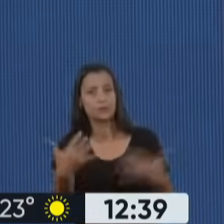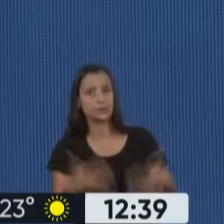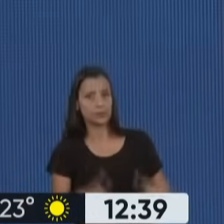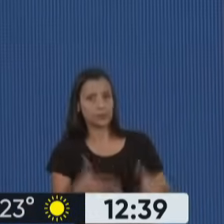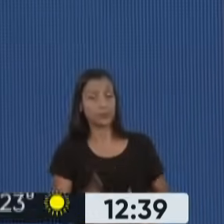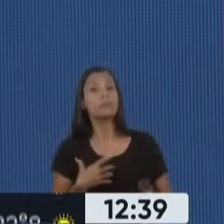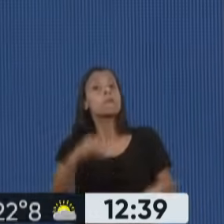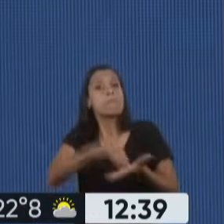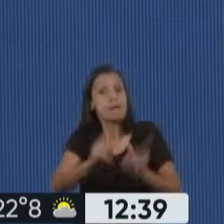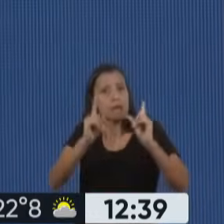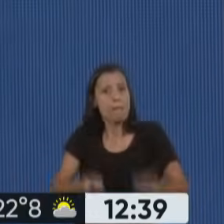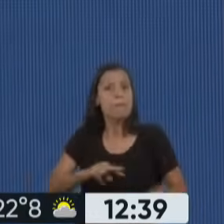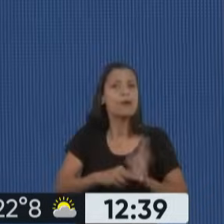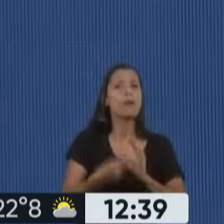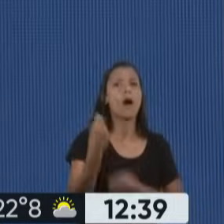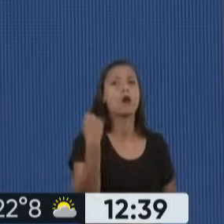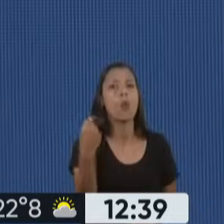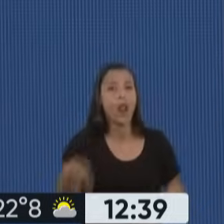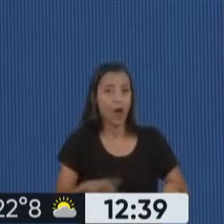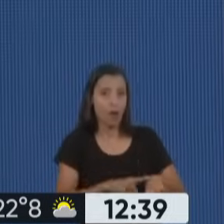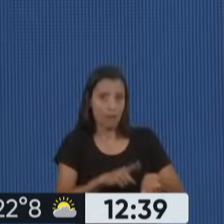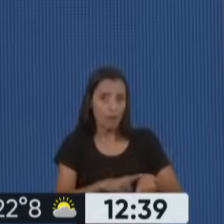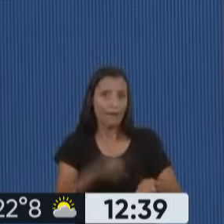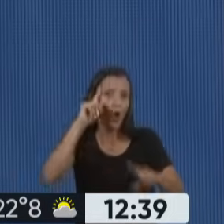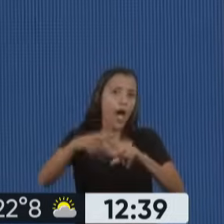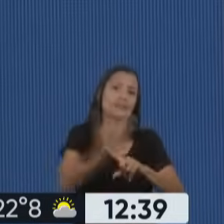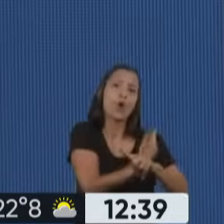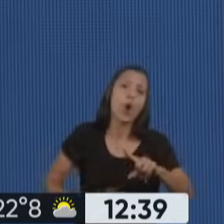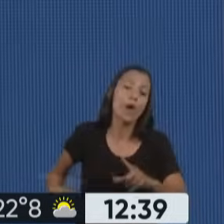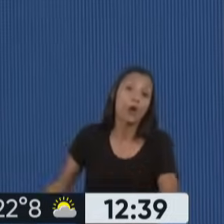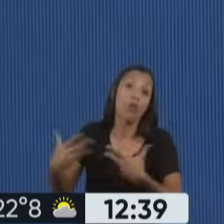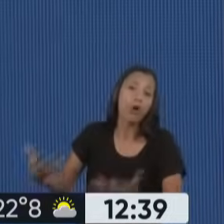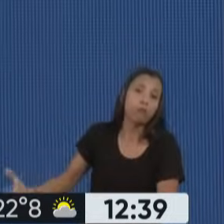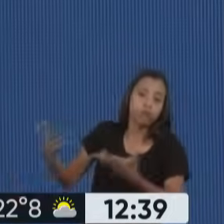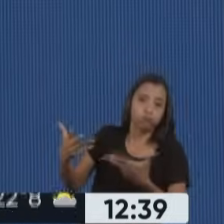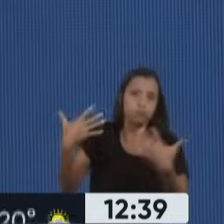También combinamos en esta herencia que recibimos